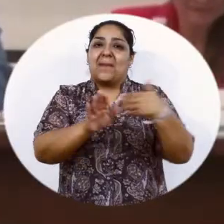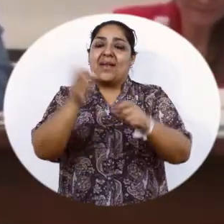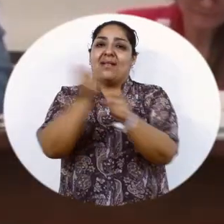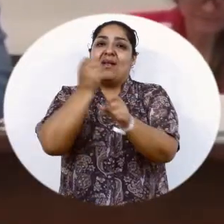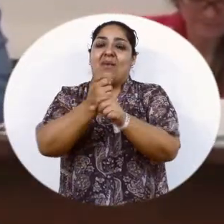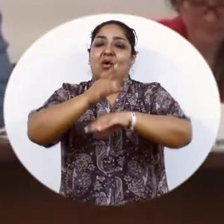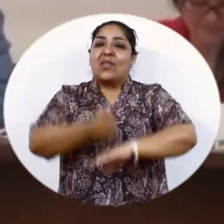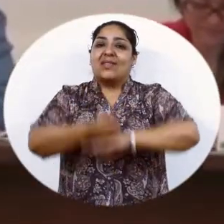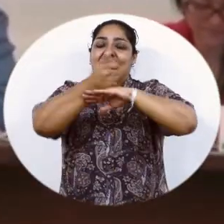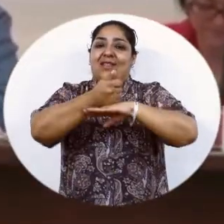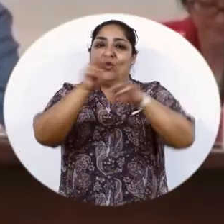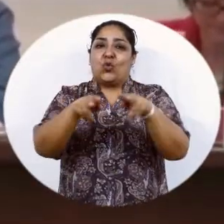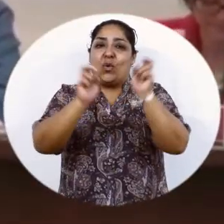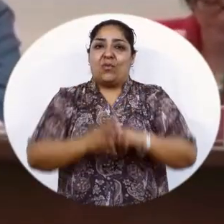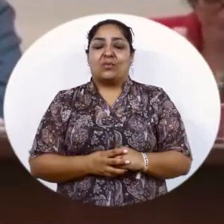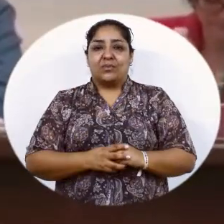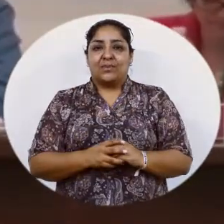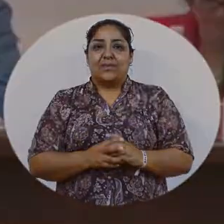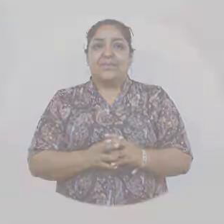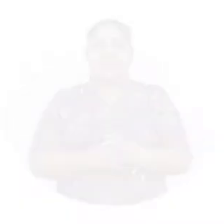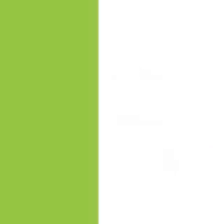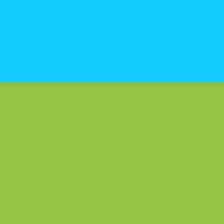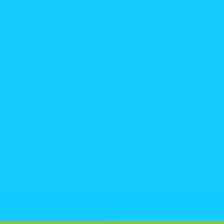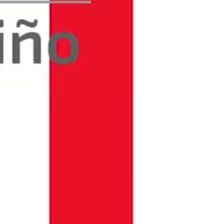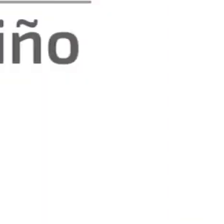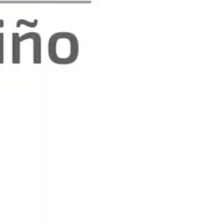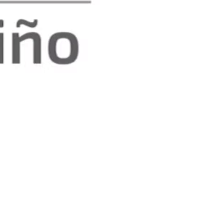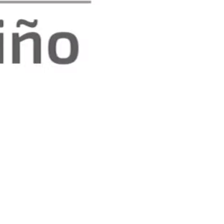trabajo del nuevo director del instituto departamental de salud